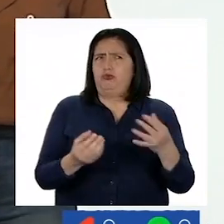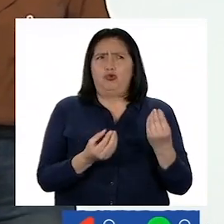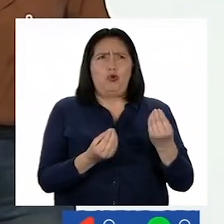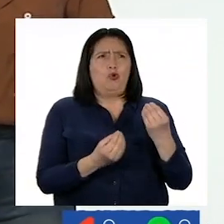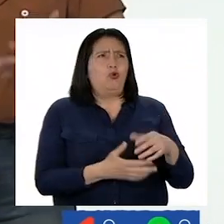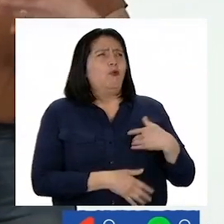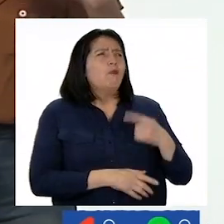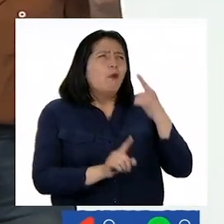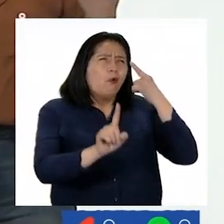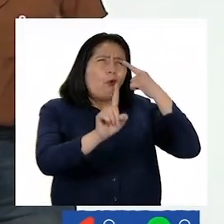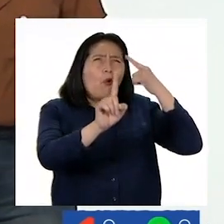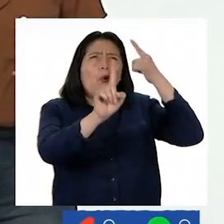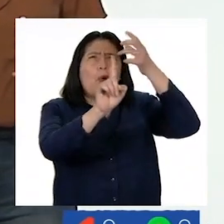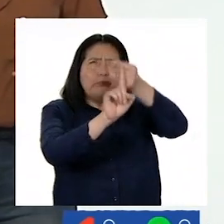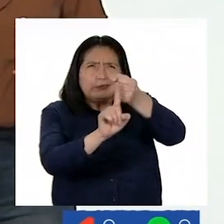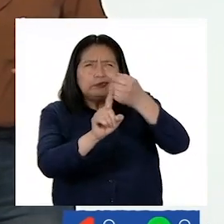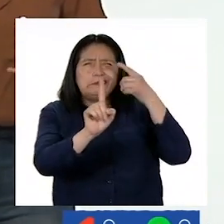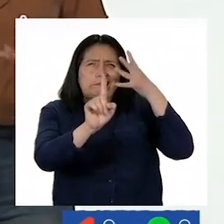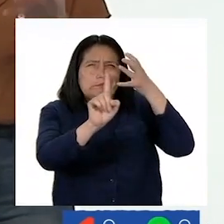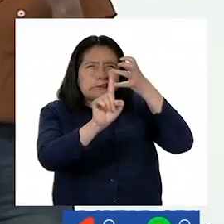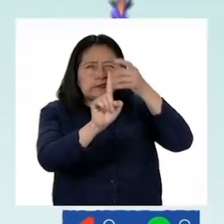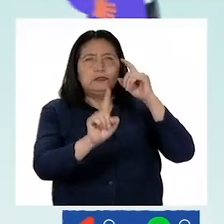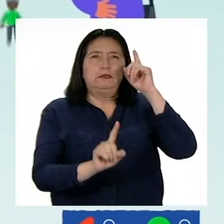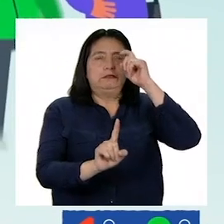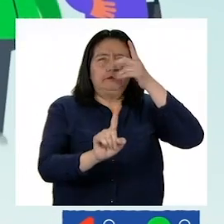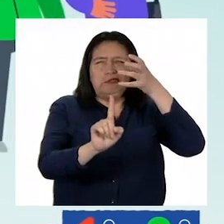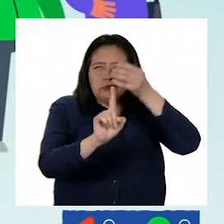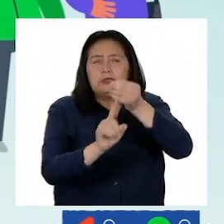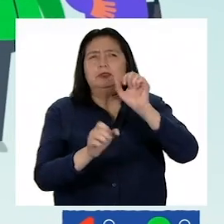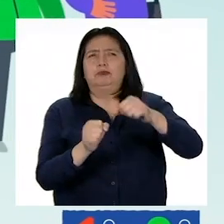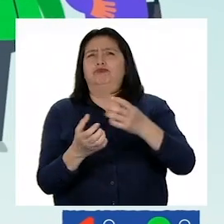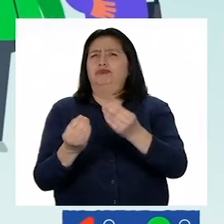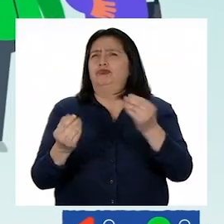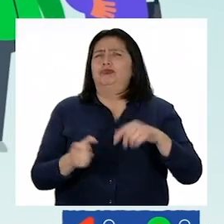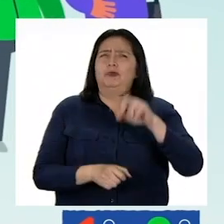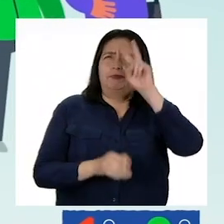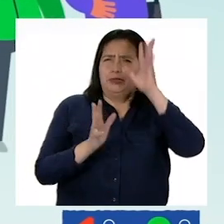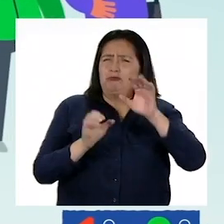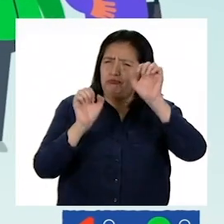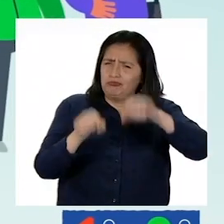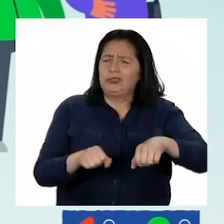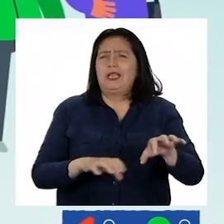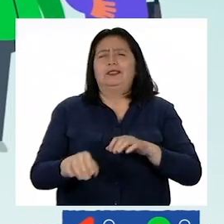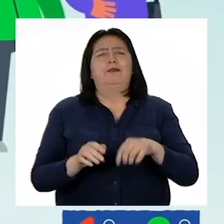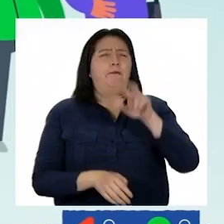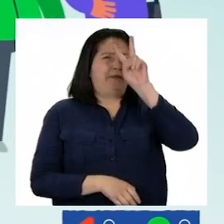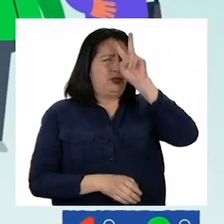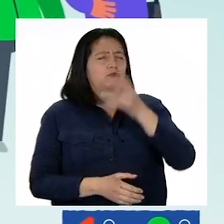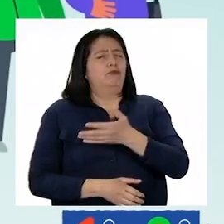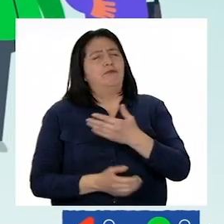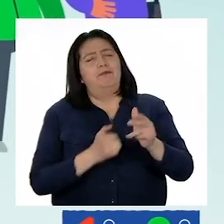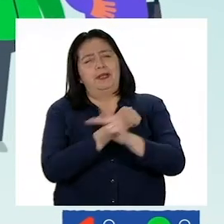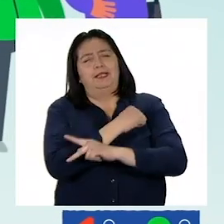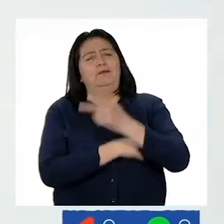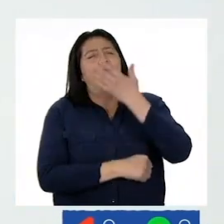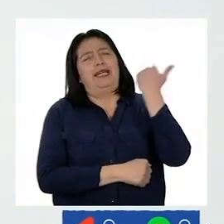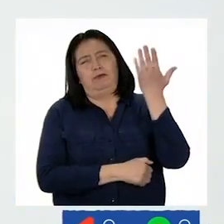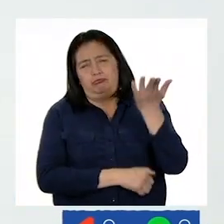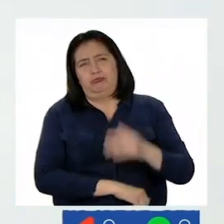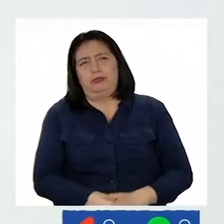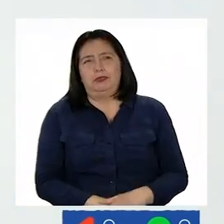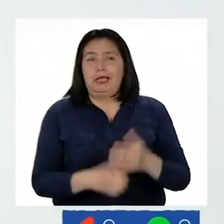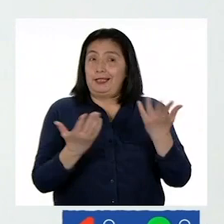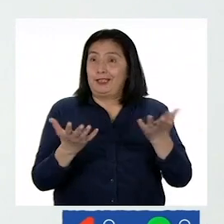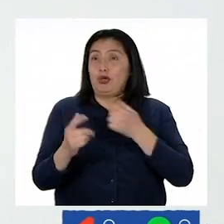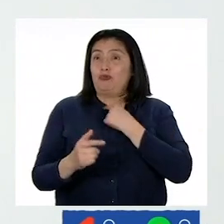al perseguir objetivos y atravesando dificultades, muchas y muchos peruanos hacen del Perú un país mejor.